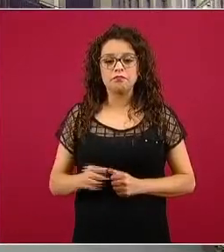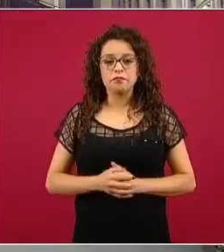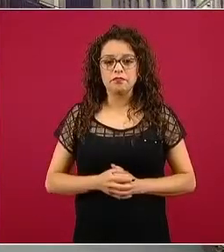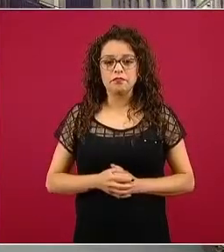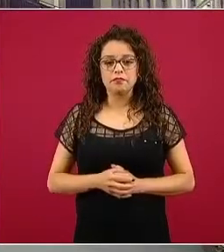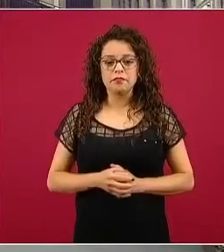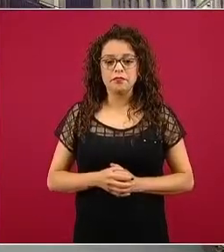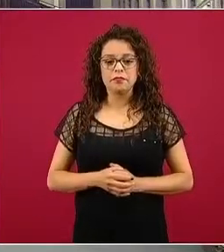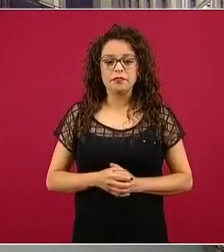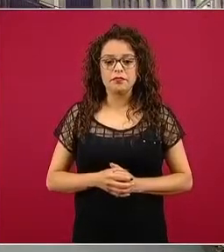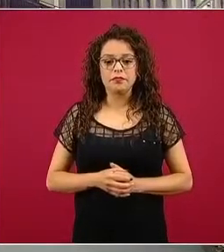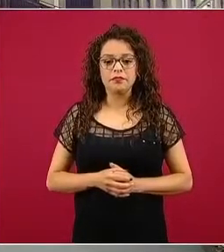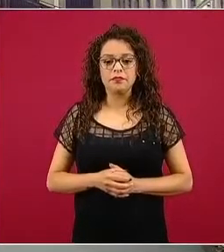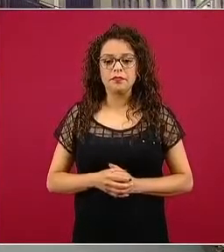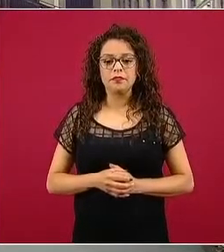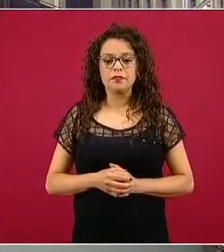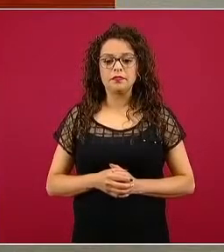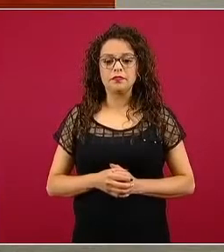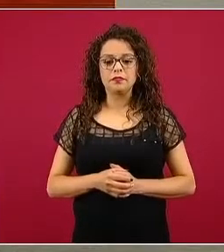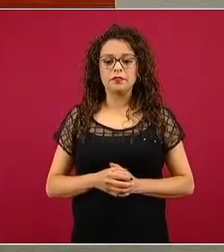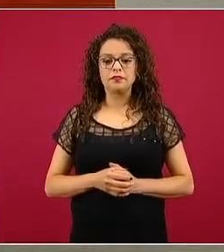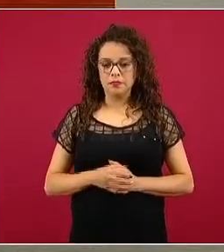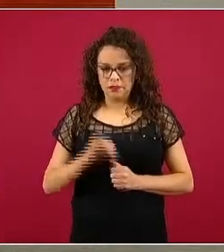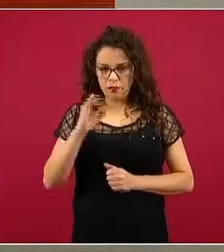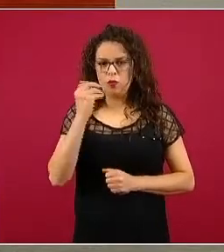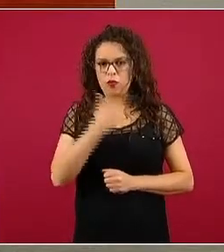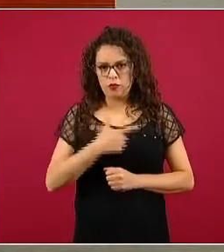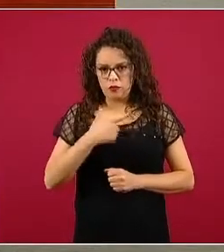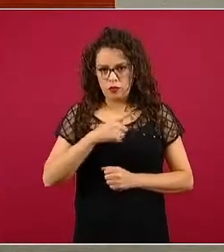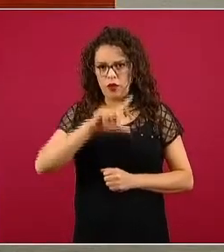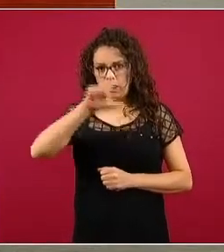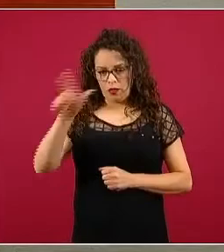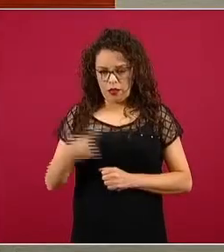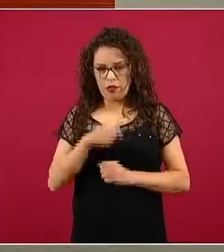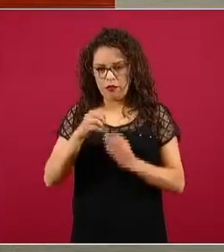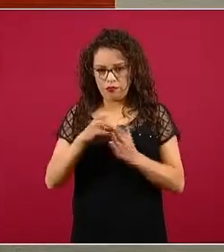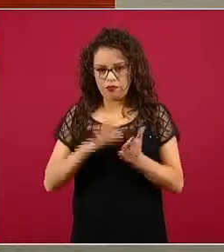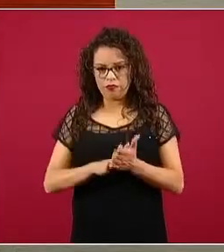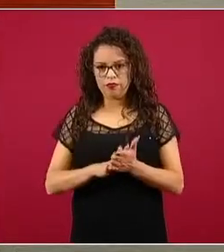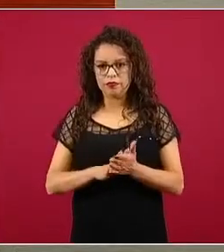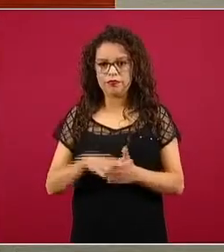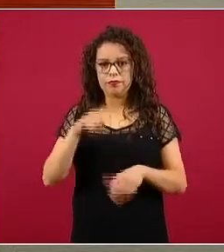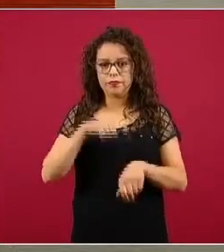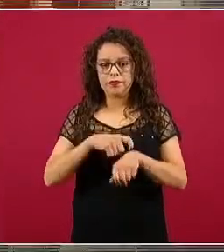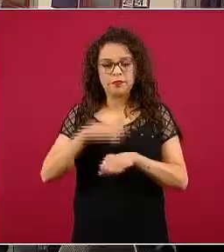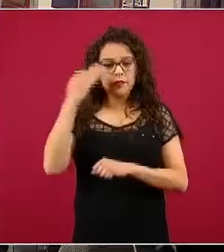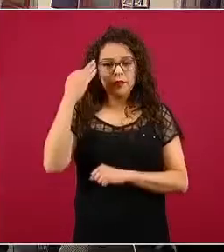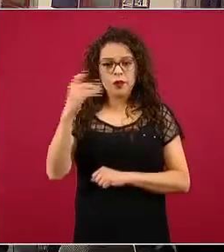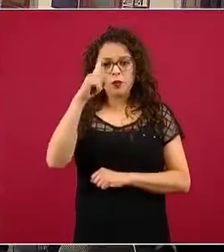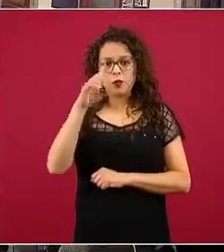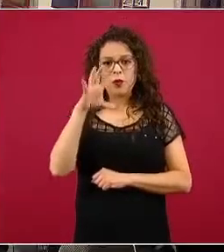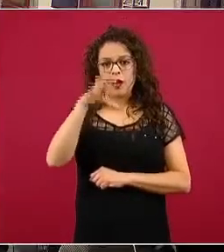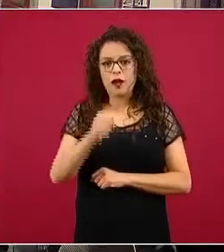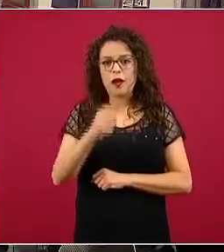Muy bien. Claro que sí, con mucho gusto lo programamos. Tenemos espacio para una pregunta más, por favor, adelante.